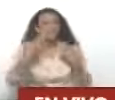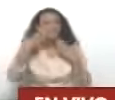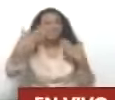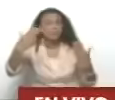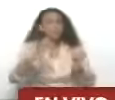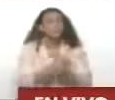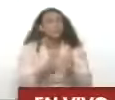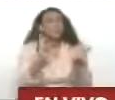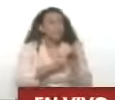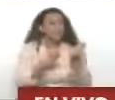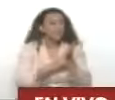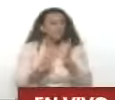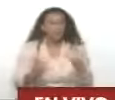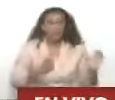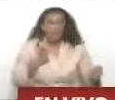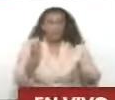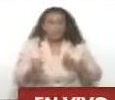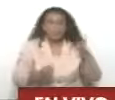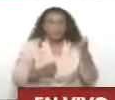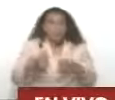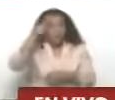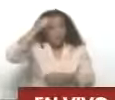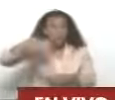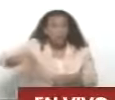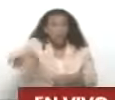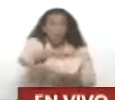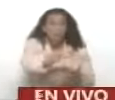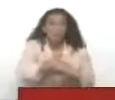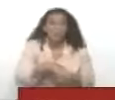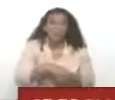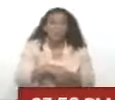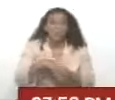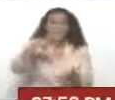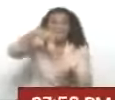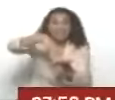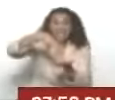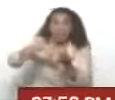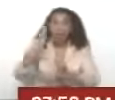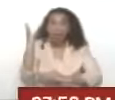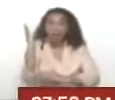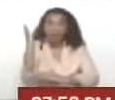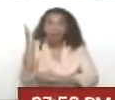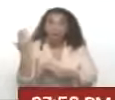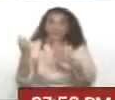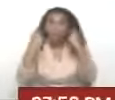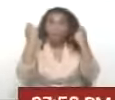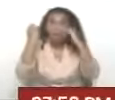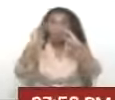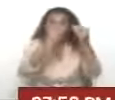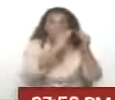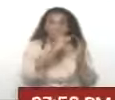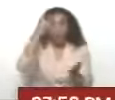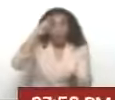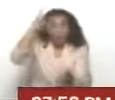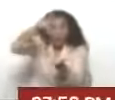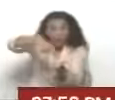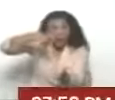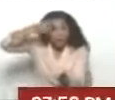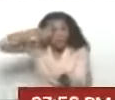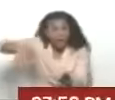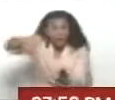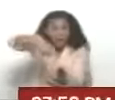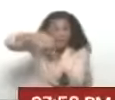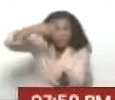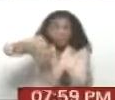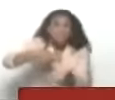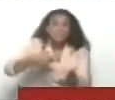verdad que muy emocionado, nuestro pueblo del estado Lara, de Simón Planas, el movimiento comunero del país, el movimiento campesino. En los